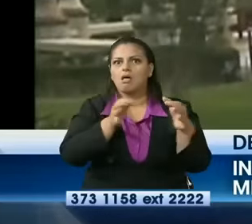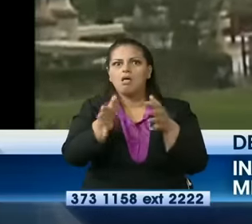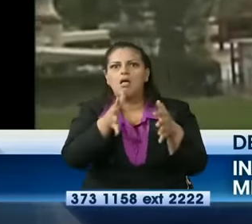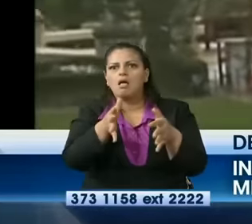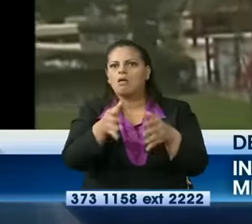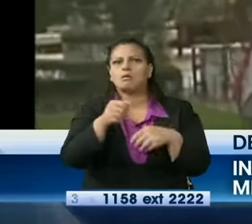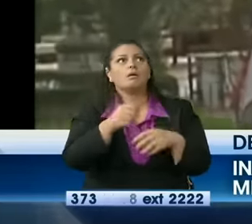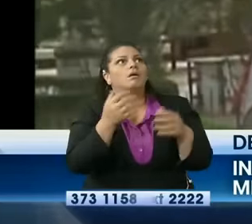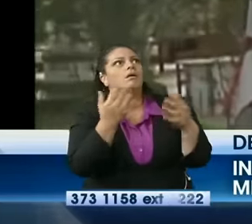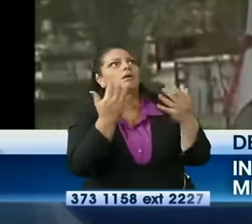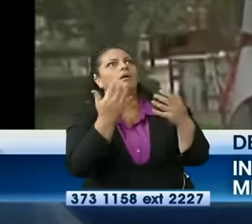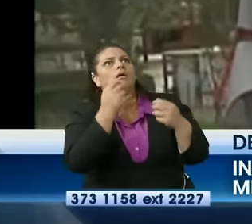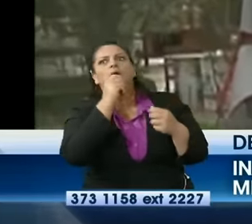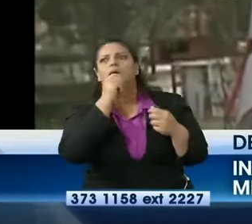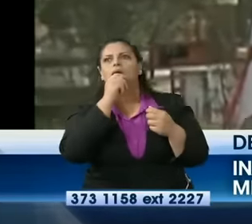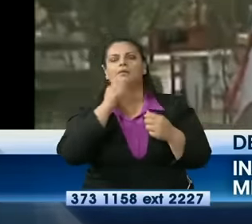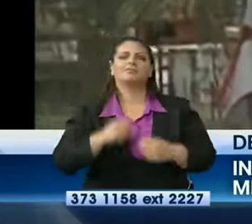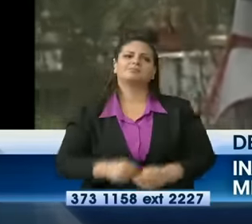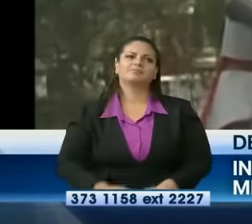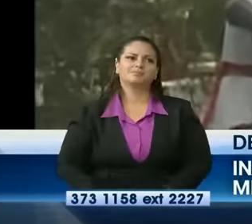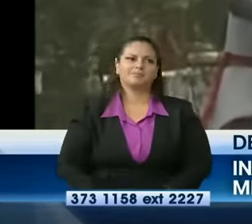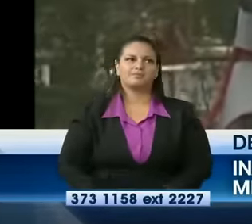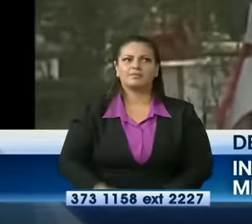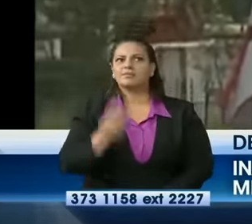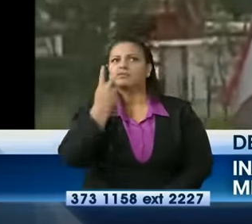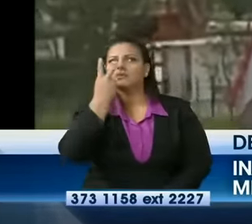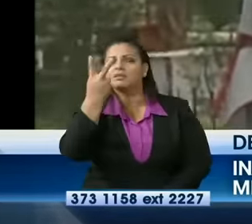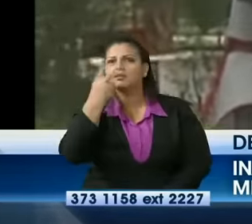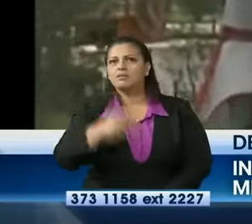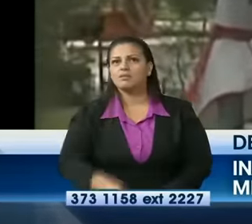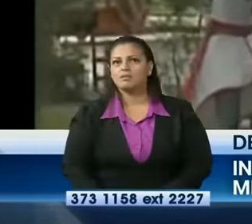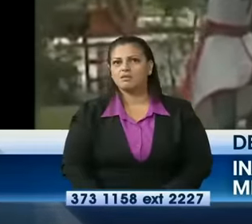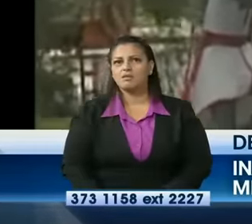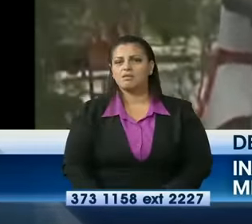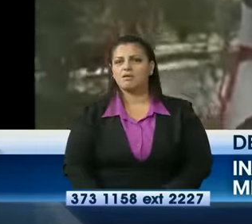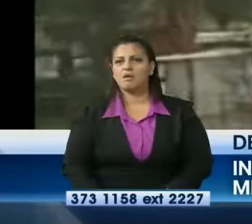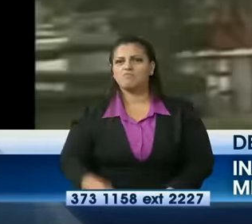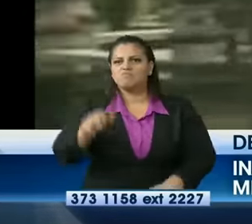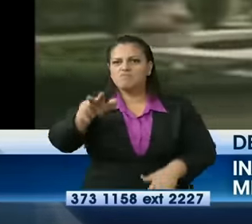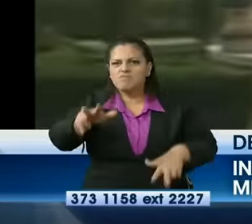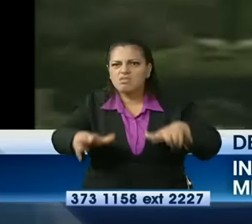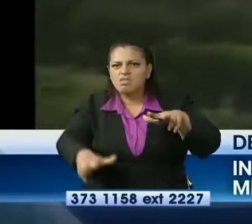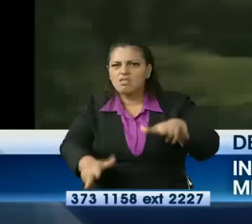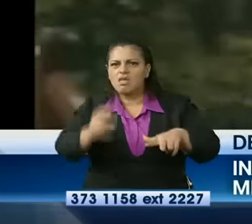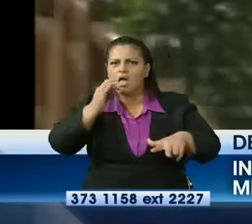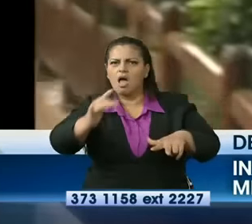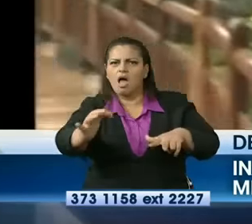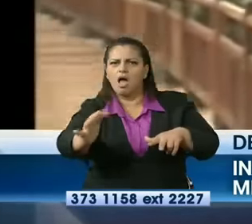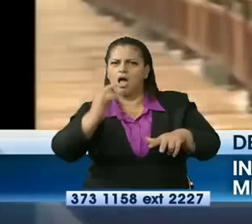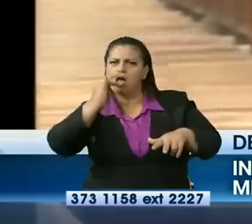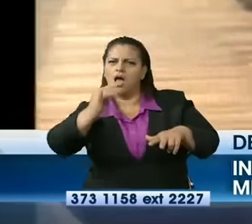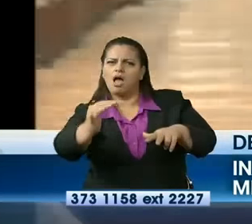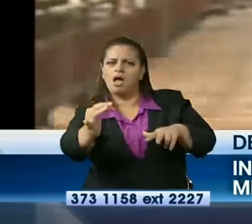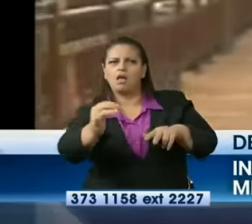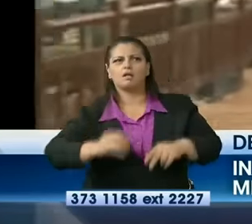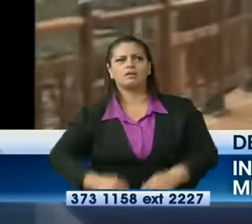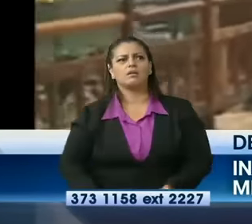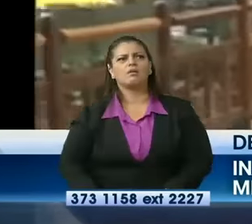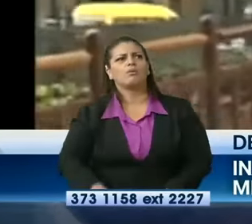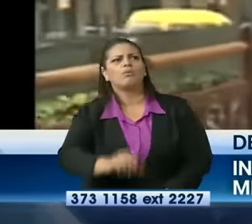encantado también. Incluso hasta el dragón podemos observar. Ya acabamos de ver a la bruja con... cocinando una poción, ahí estamos viendo caballeros mientras están